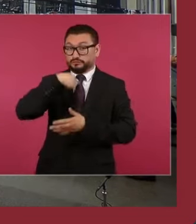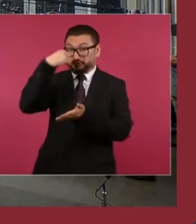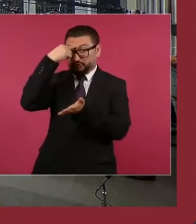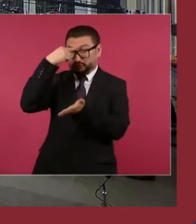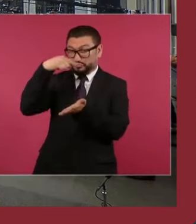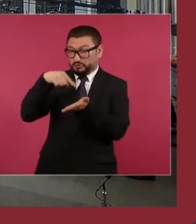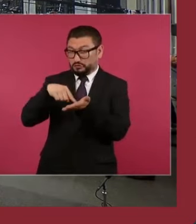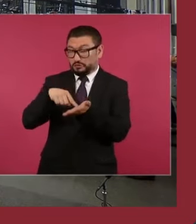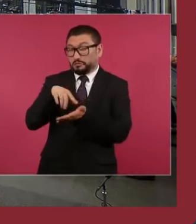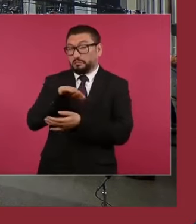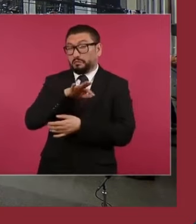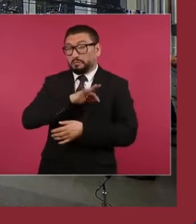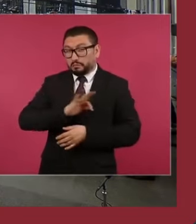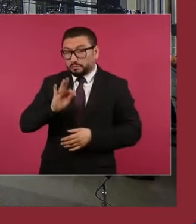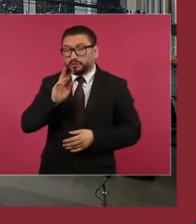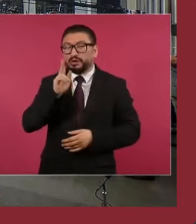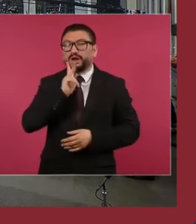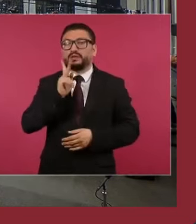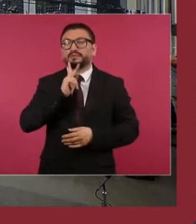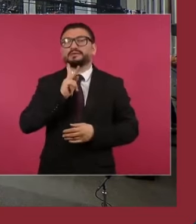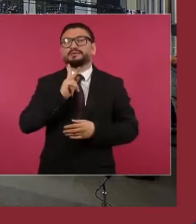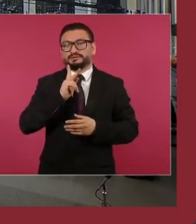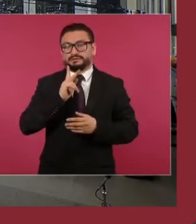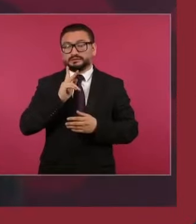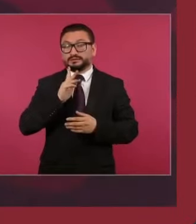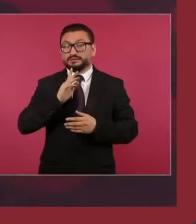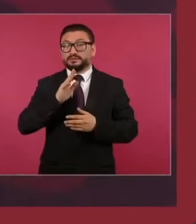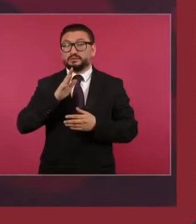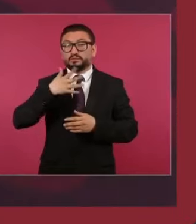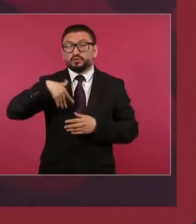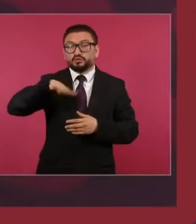verse si no aplican leyes